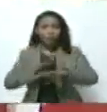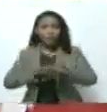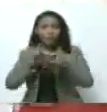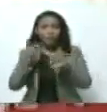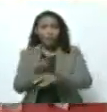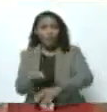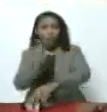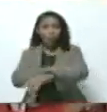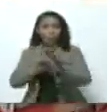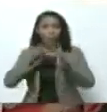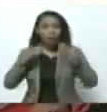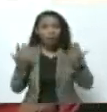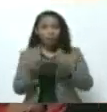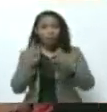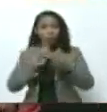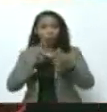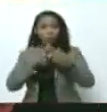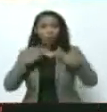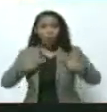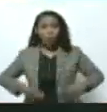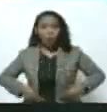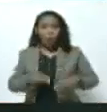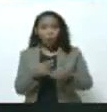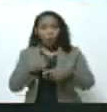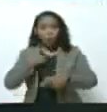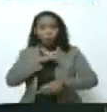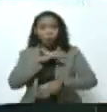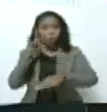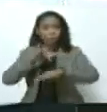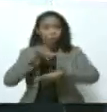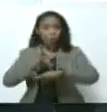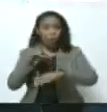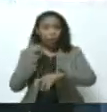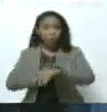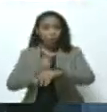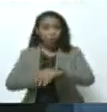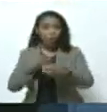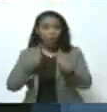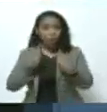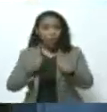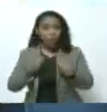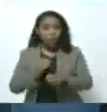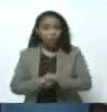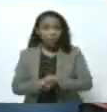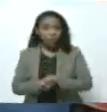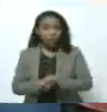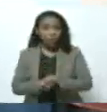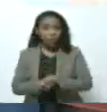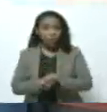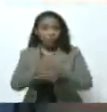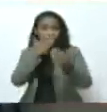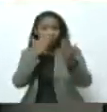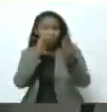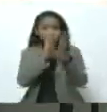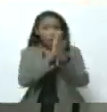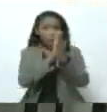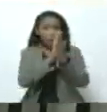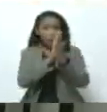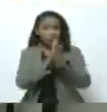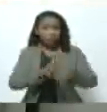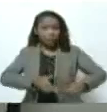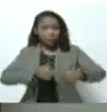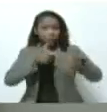pandemia que ha conocido la humanidad. Y bueno, nos tocó en nuestra época vivirla y nos tocó enfrentarla. Pero